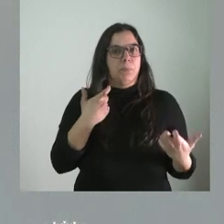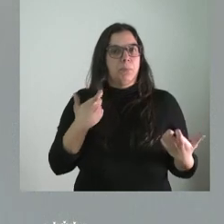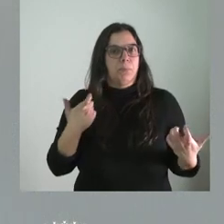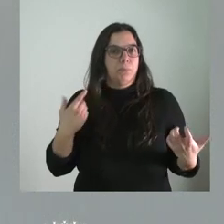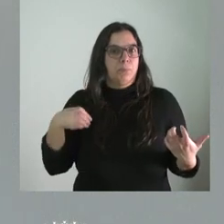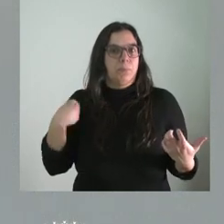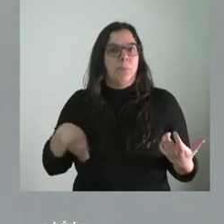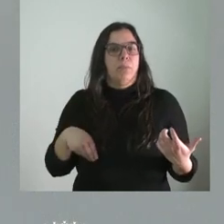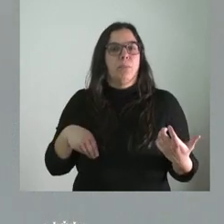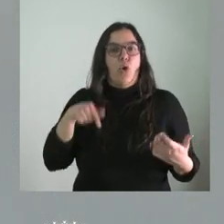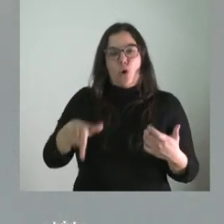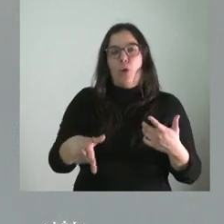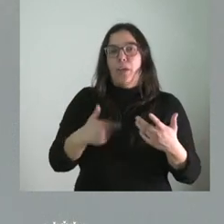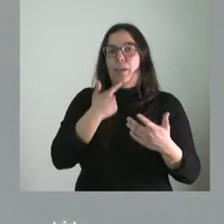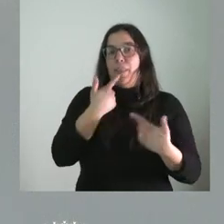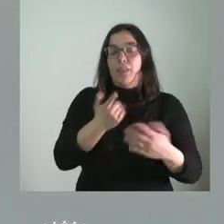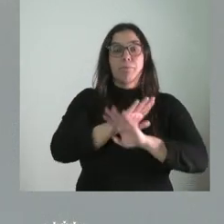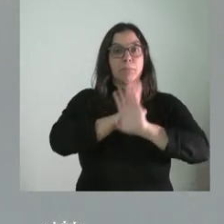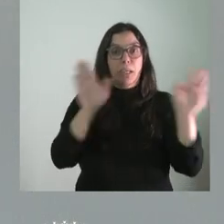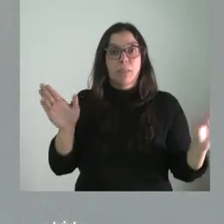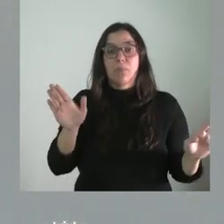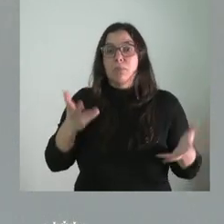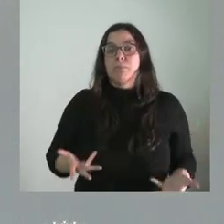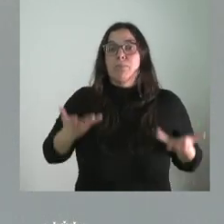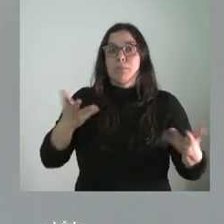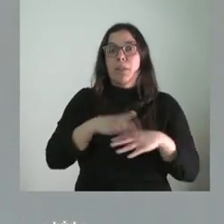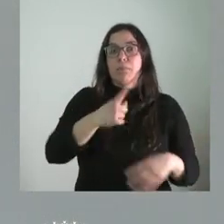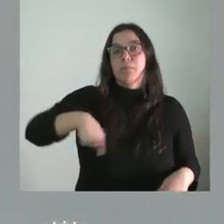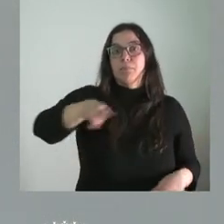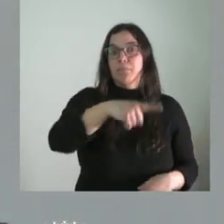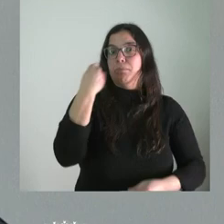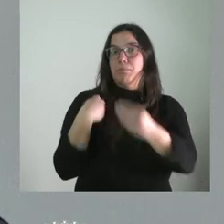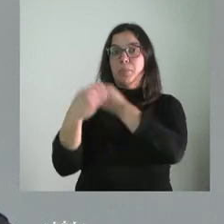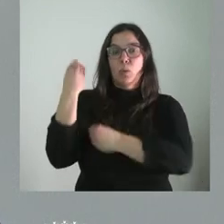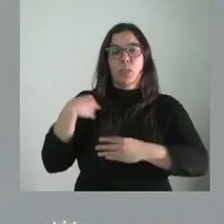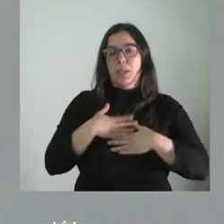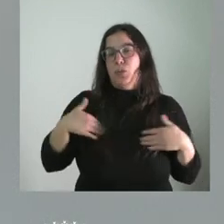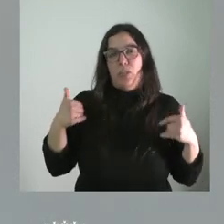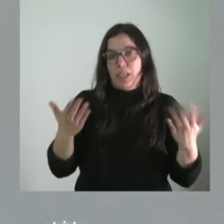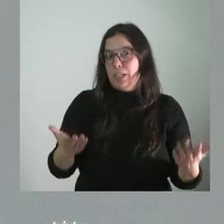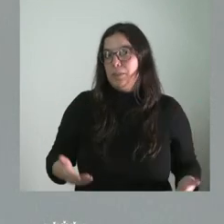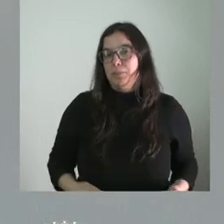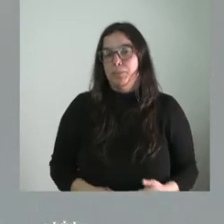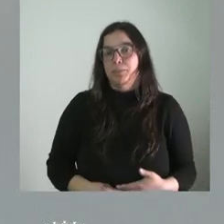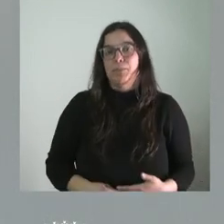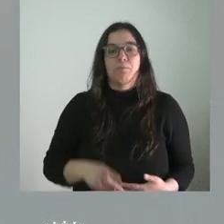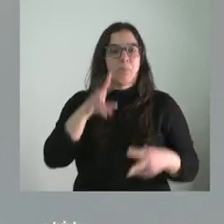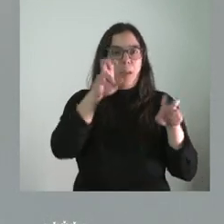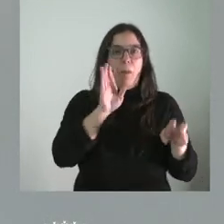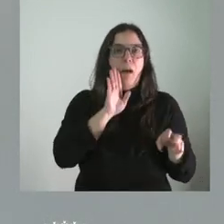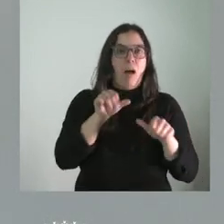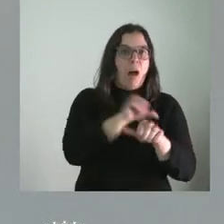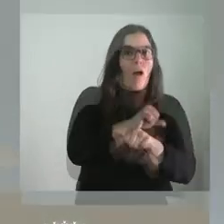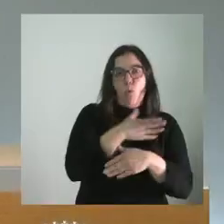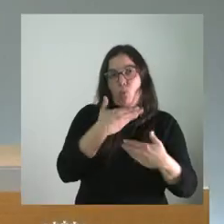señalar en la mañana de hoy y sin más pues estamos a su disposición para cualquier pregunta que estimen oportuno formular sobre este tema o